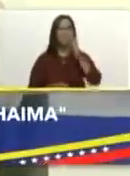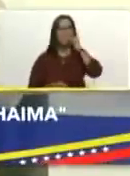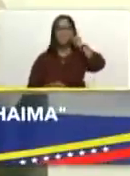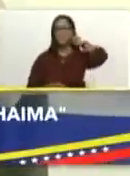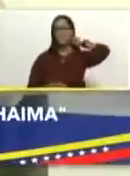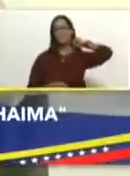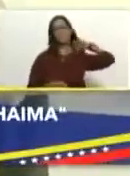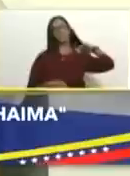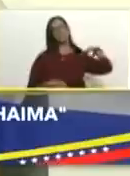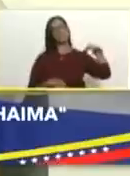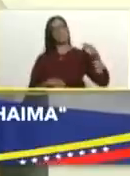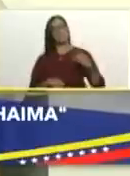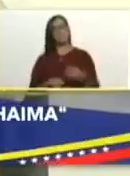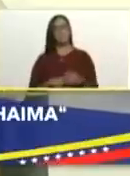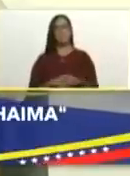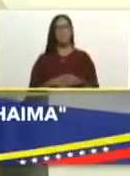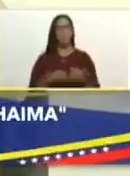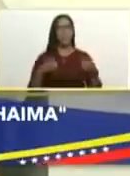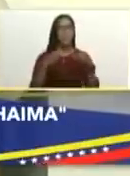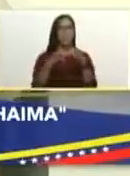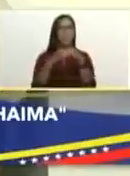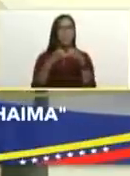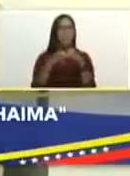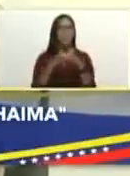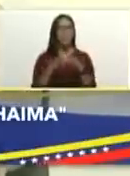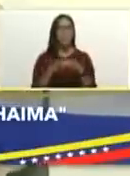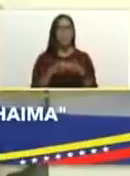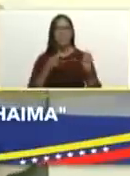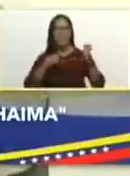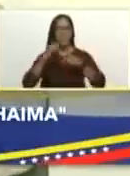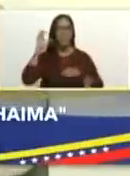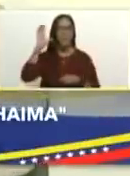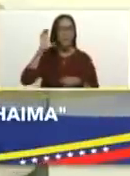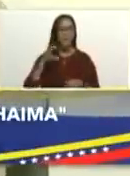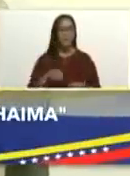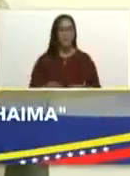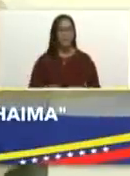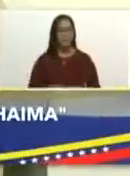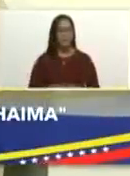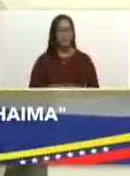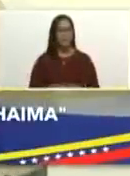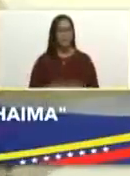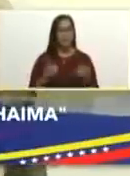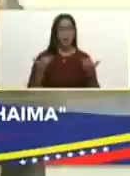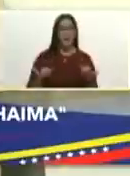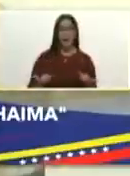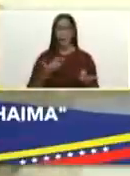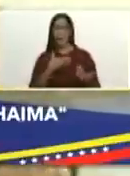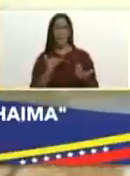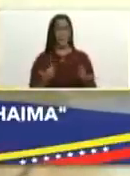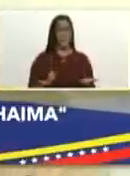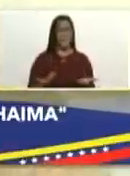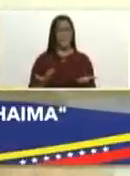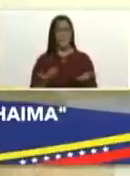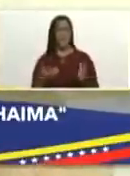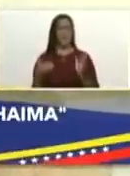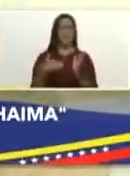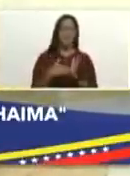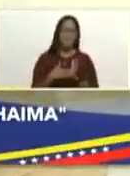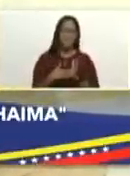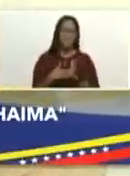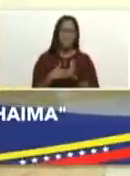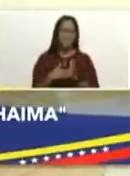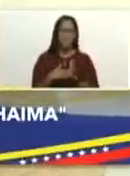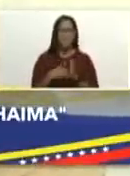Una caravana de vendepatria. Ahora pretenden entonces atacar